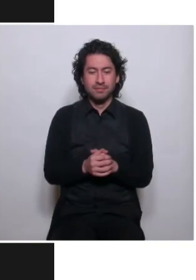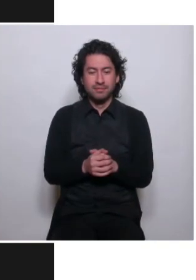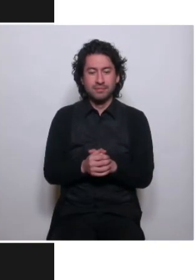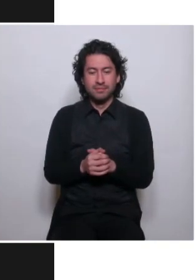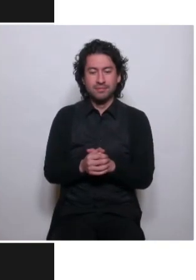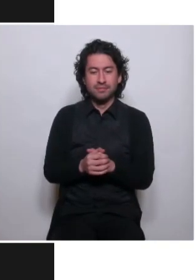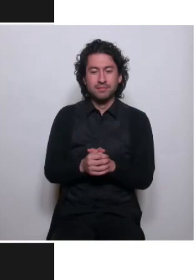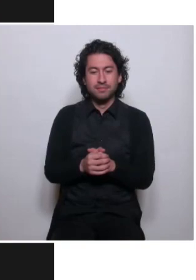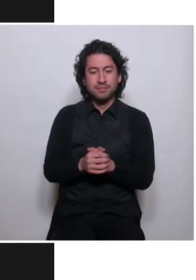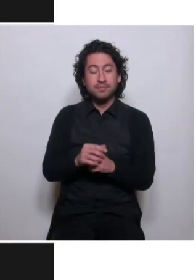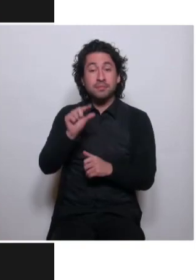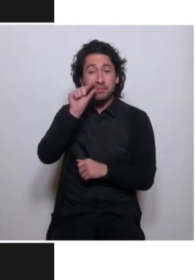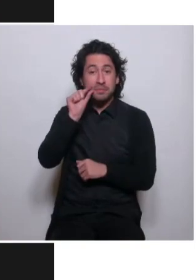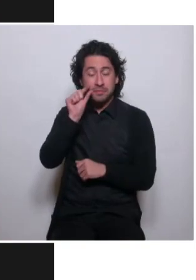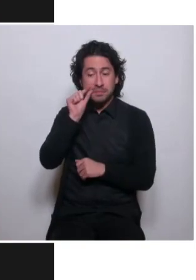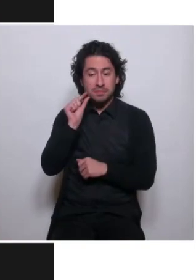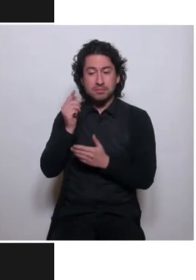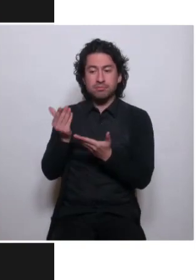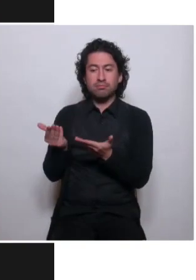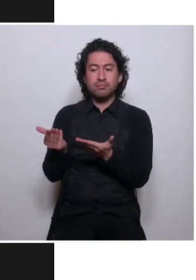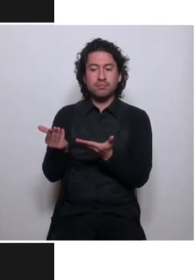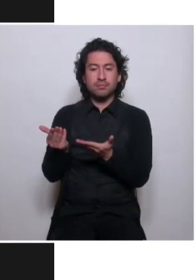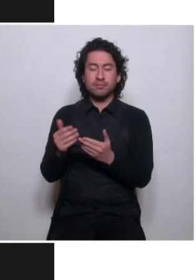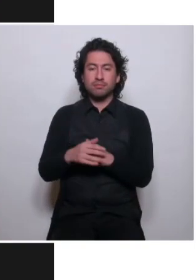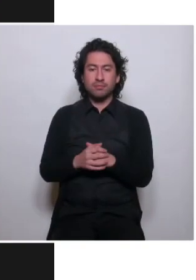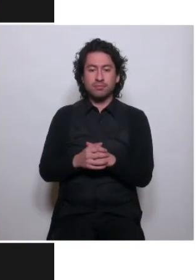Señor Gaspar Domínguez.